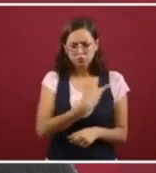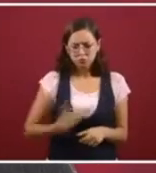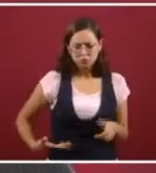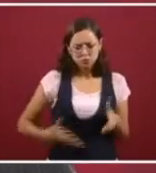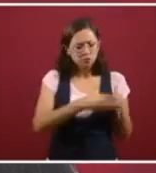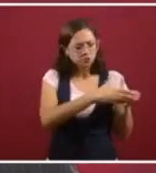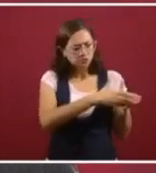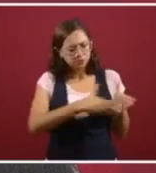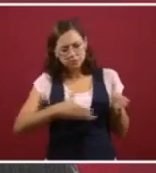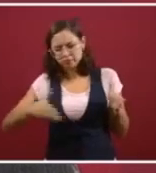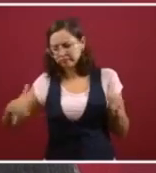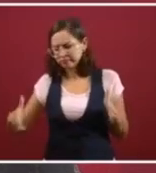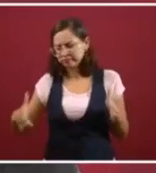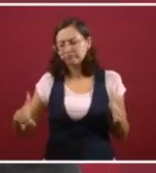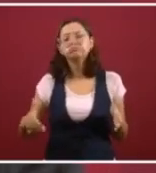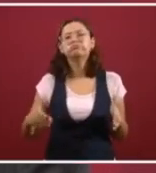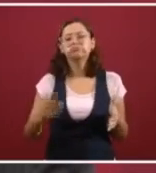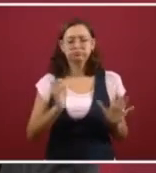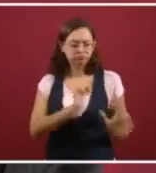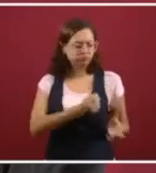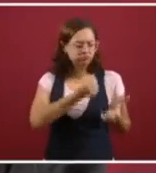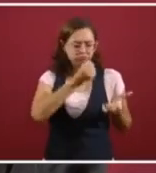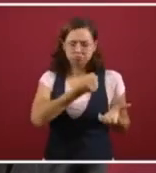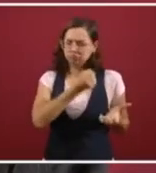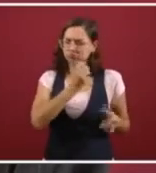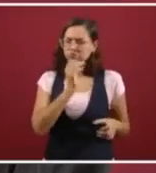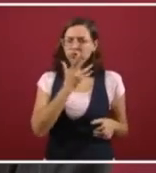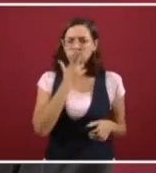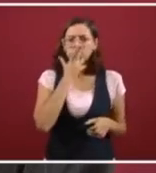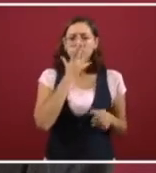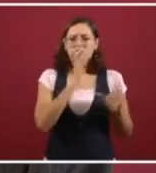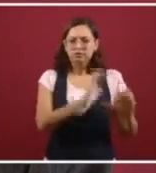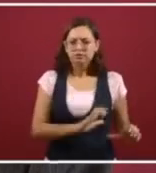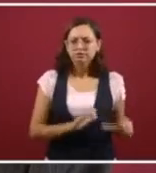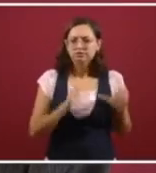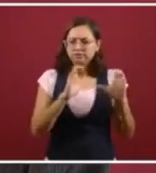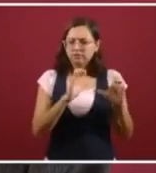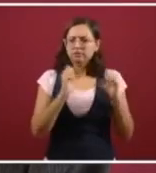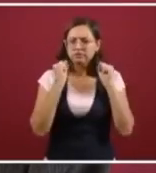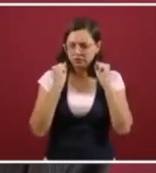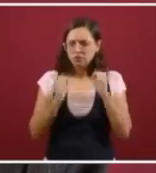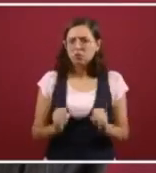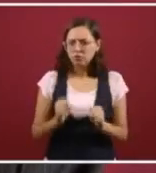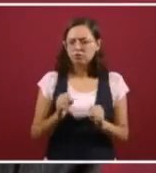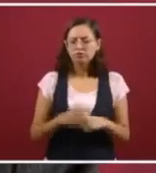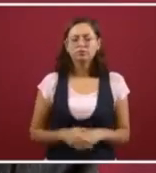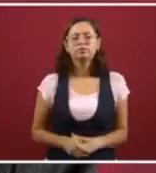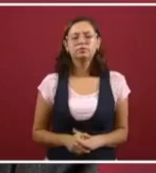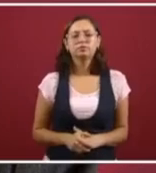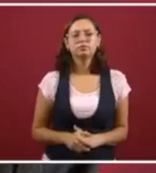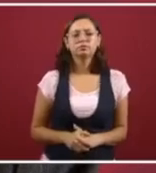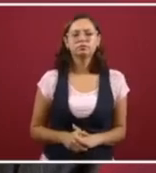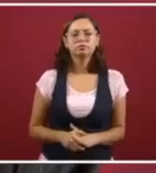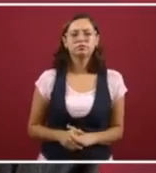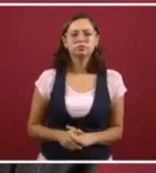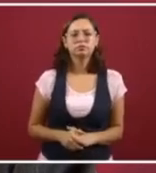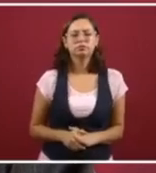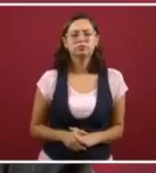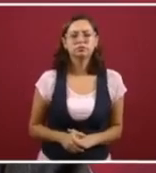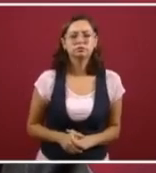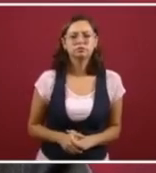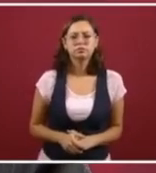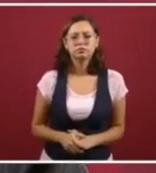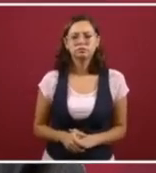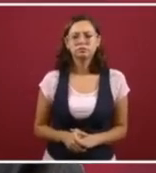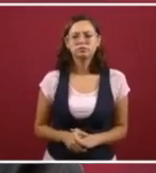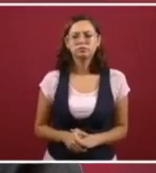van a tener aseguradas sus pensiones, que